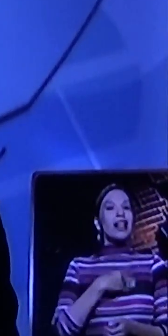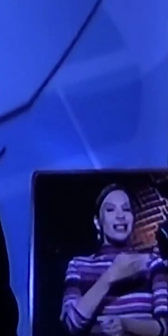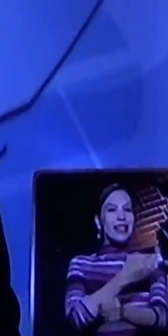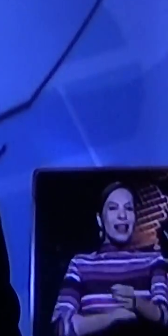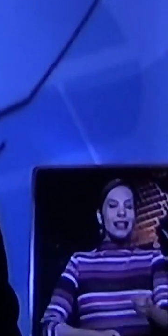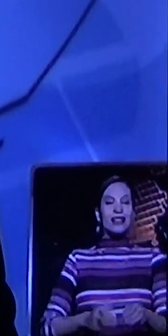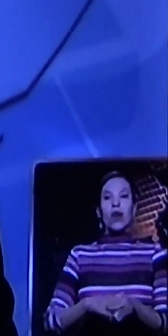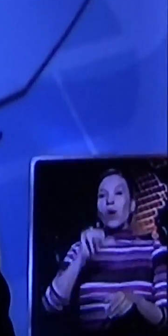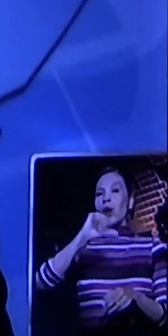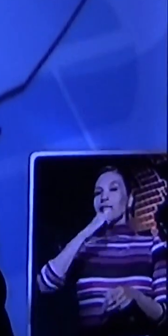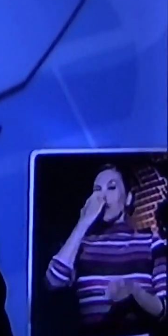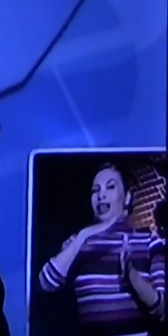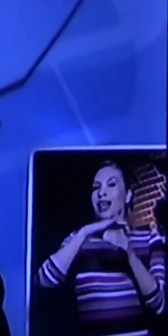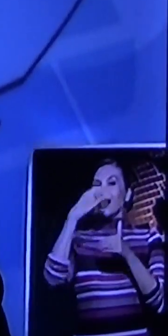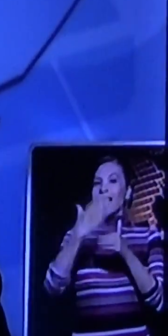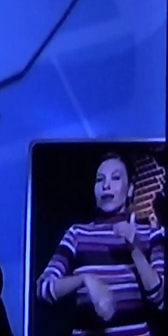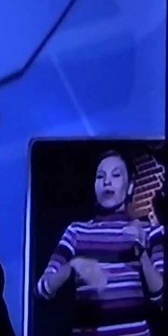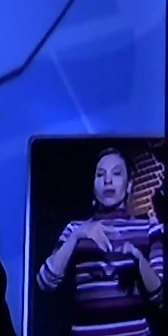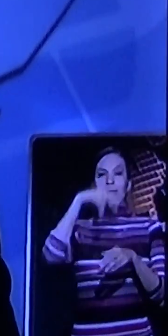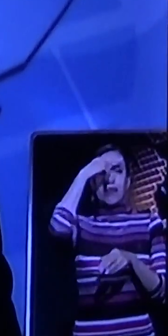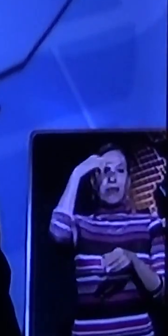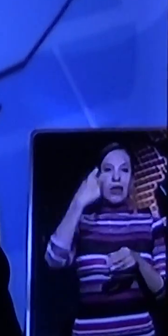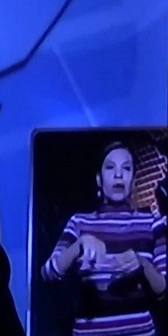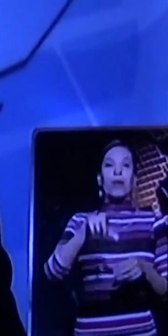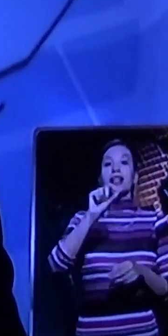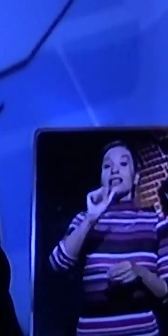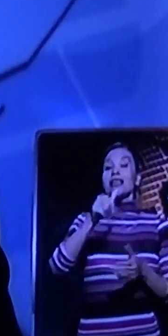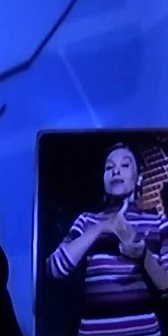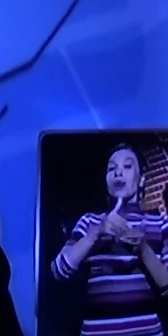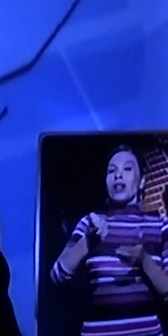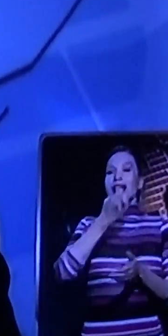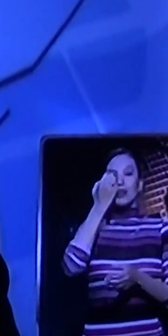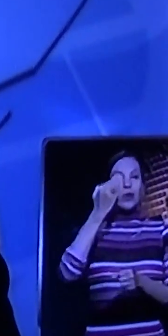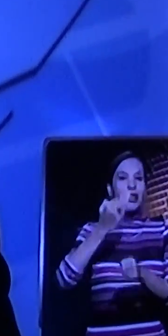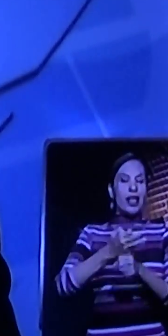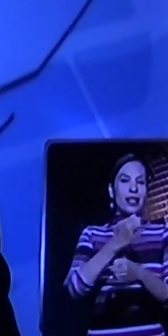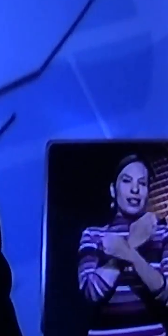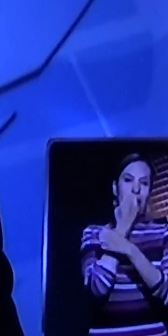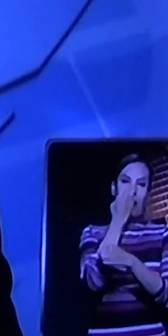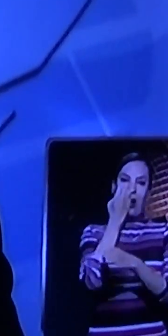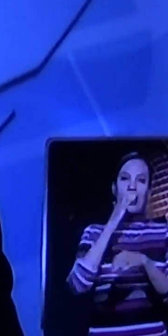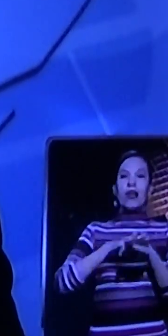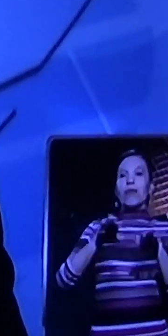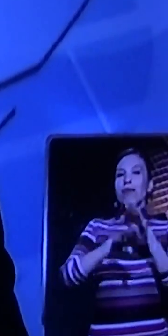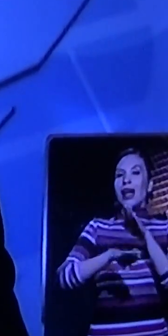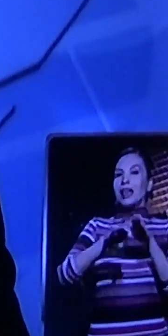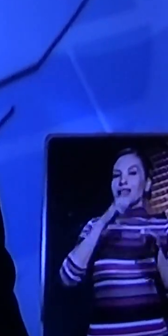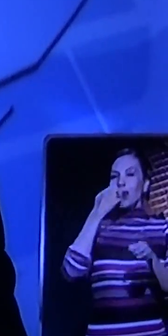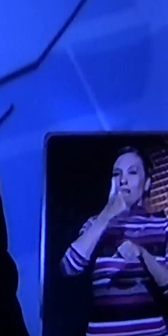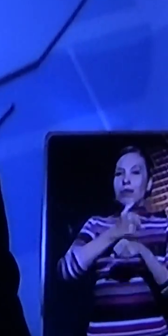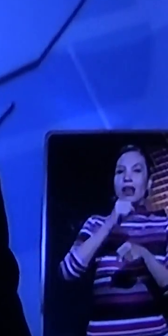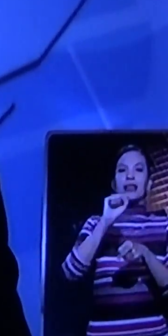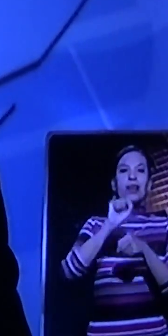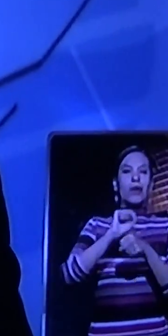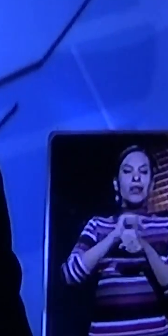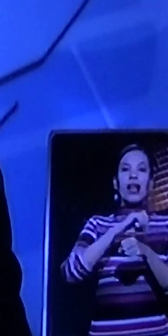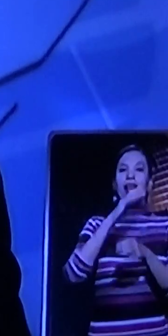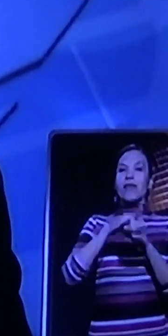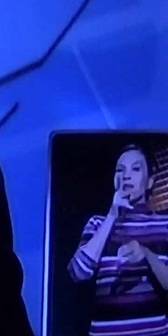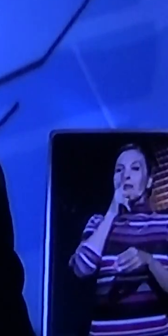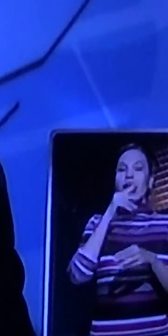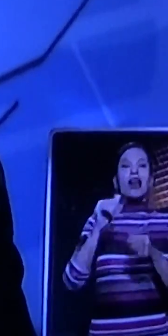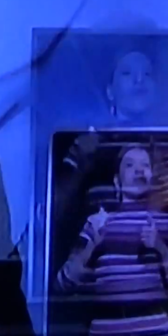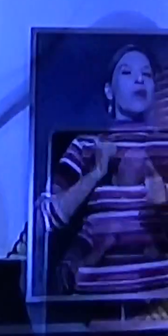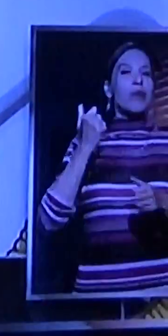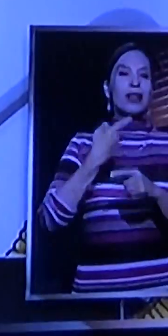buenas tardes. Hoy terminó el ciclo escolar en México. 26 millones de estudiantes de educación básica y sus papás aprovechan las vacaciones de